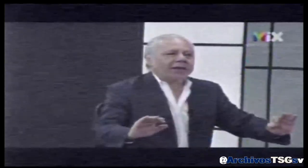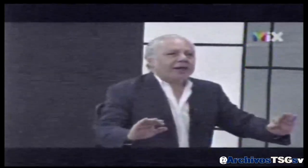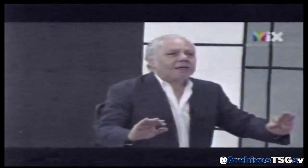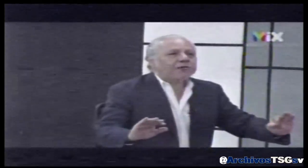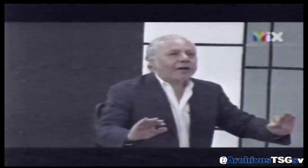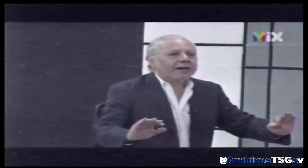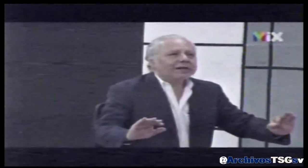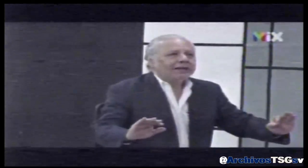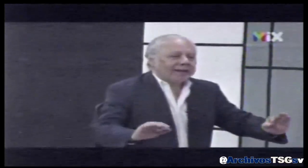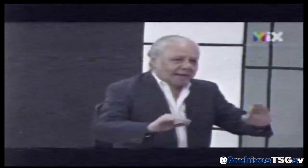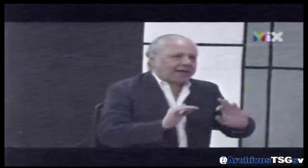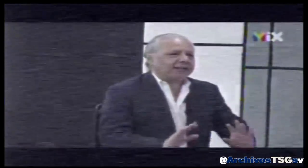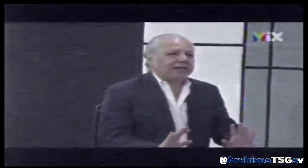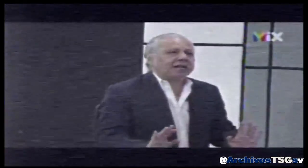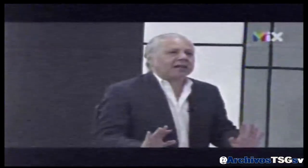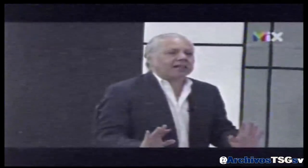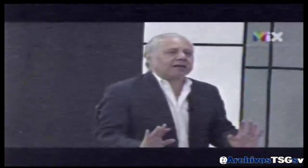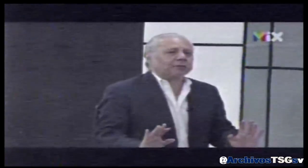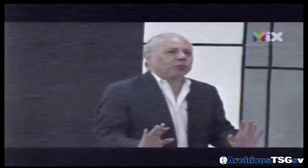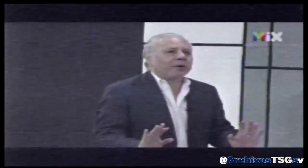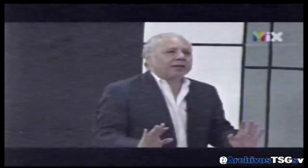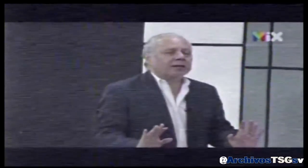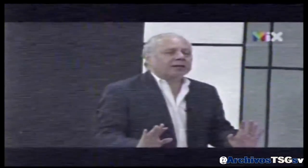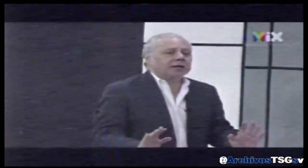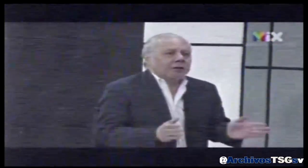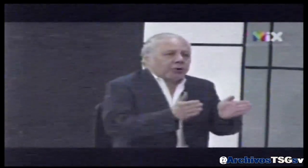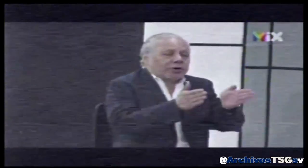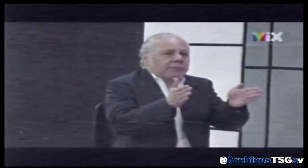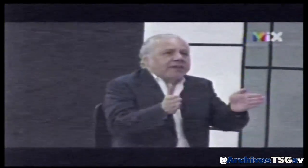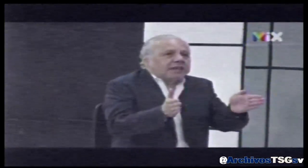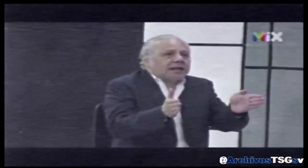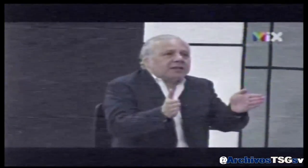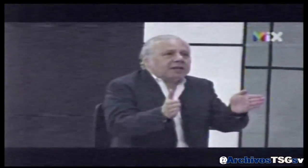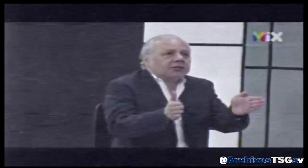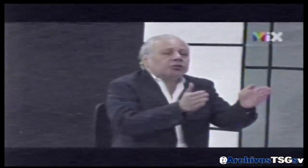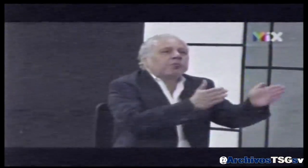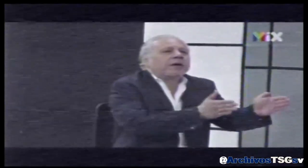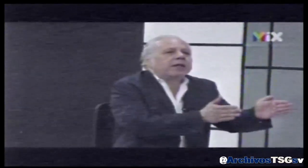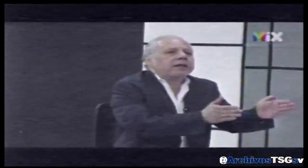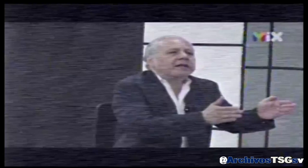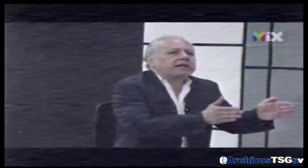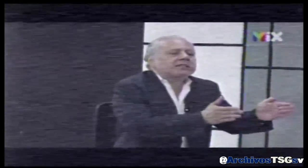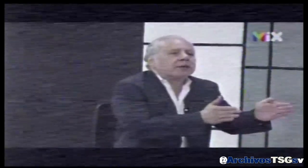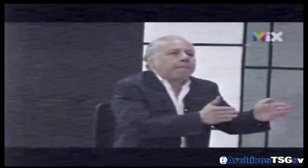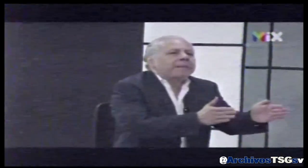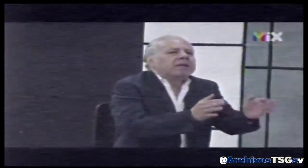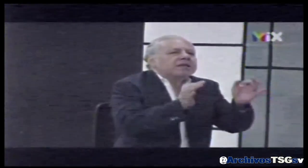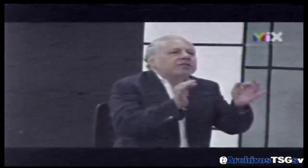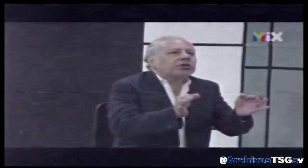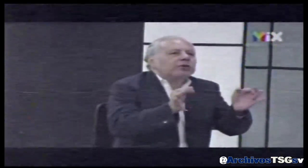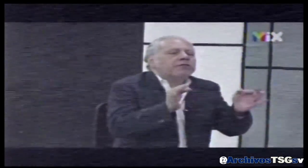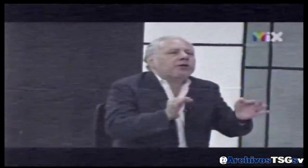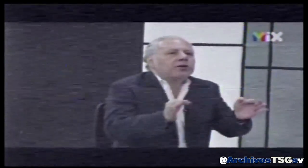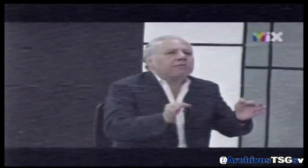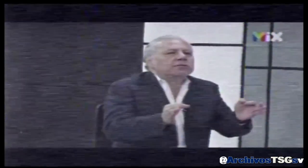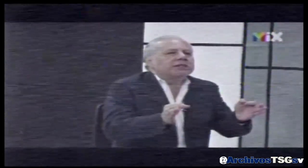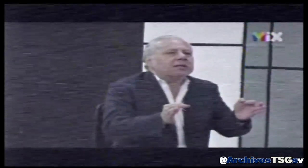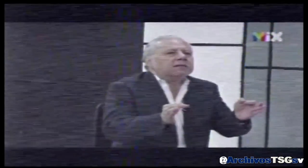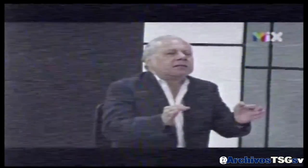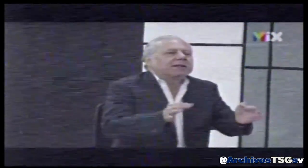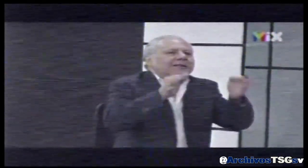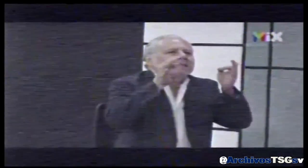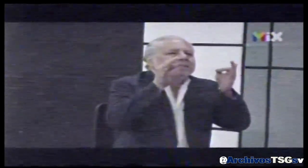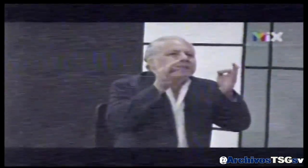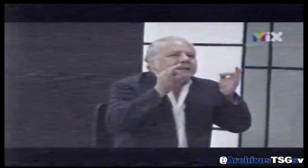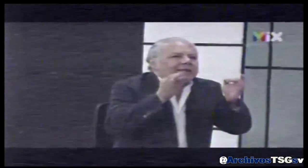para que te quedara fuera, es que tenías que quedar muy mal, porque 20 candidatos para elegir 15. Ajá. Y solo fueron a votar